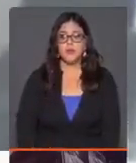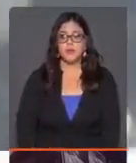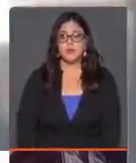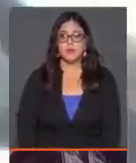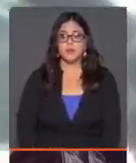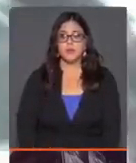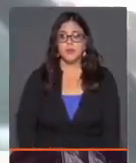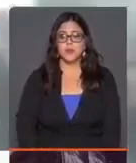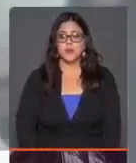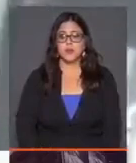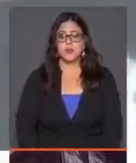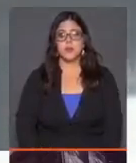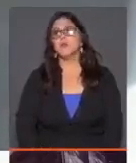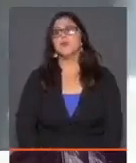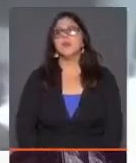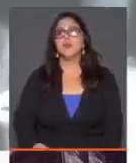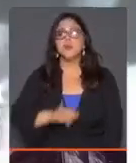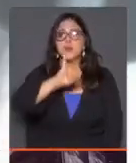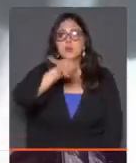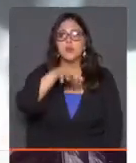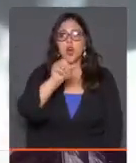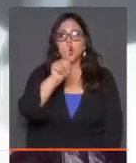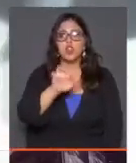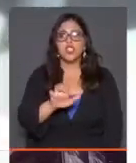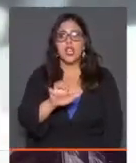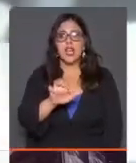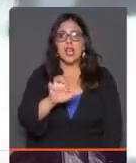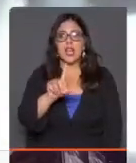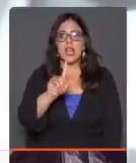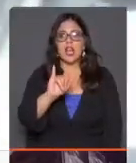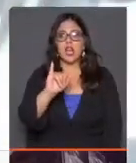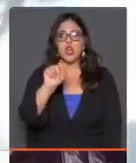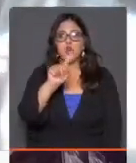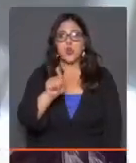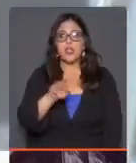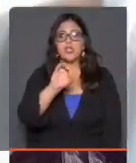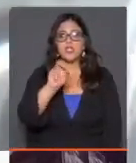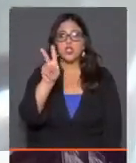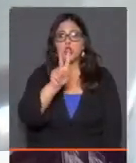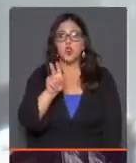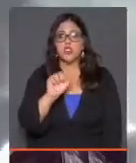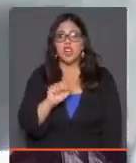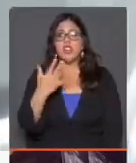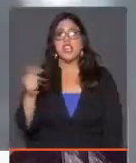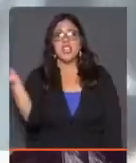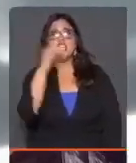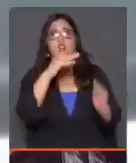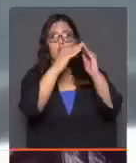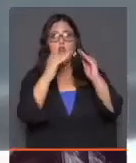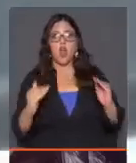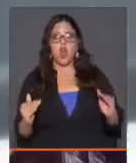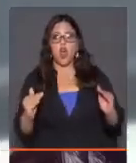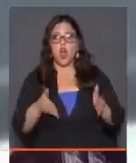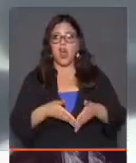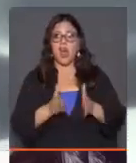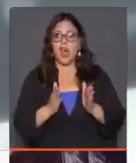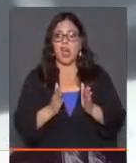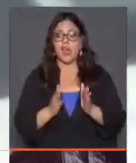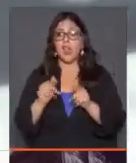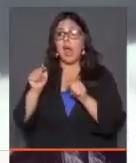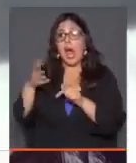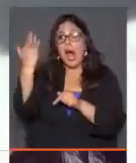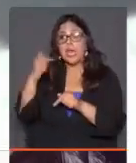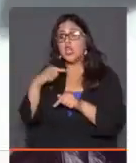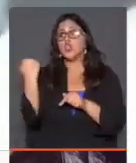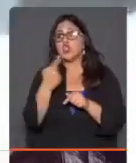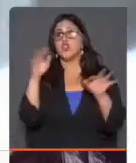El José Luis Osa acaba de llegar acá a la casa en calle 1. Al principio le contamos cuál era